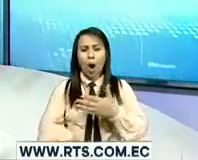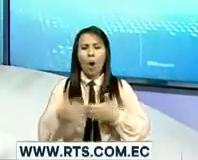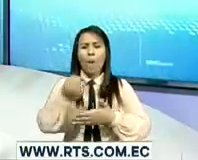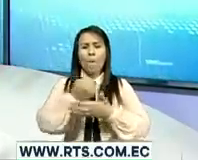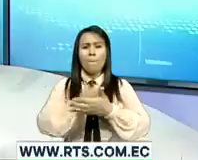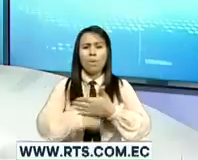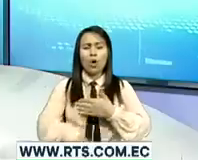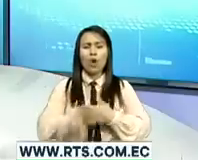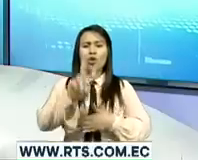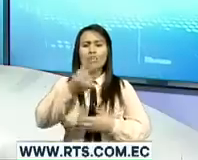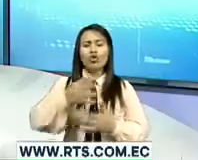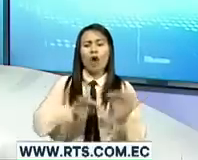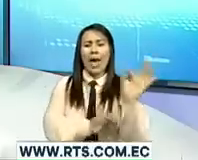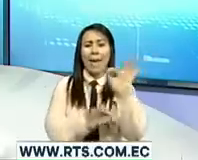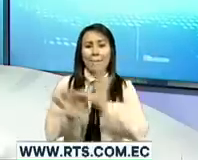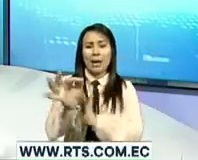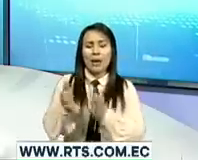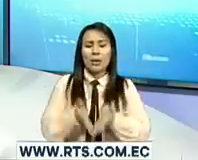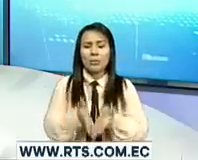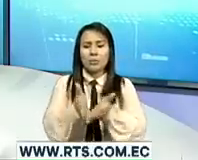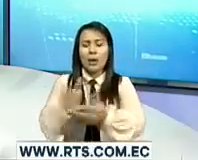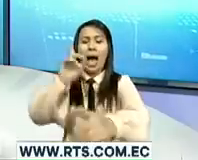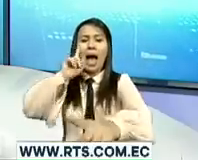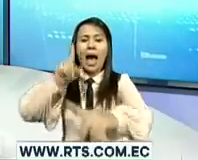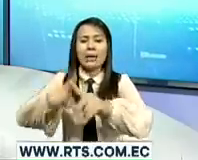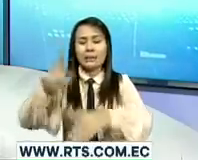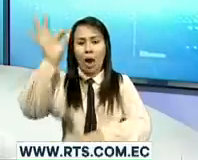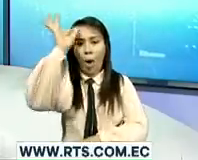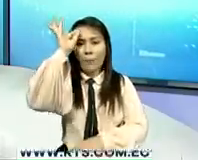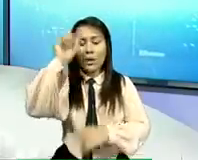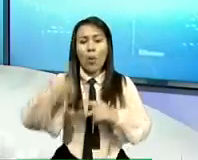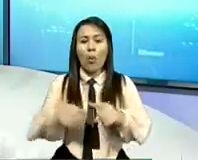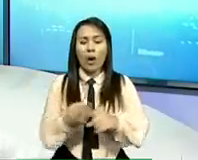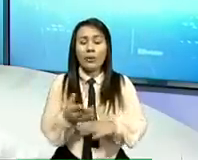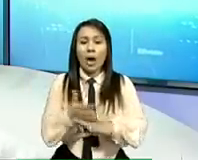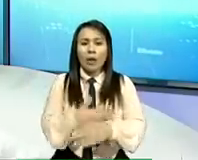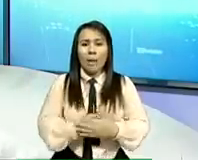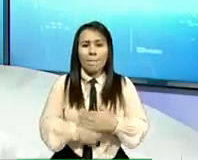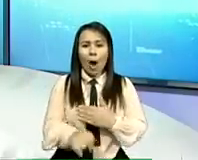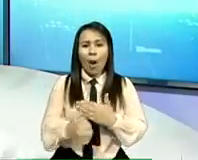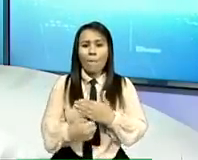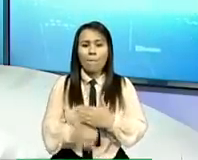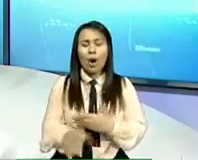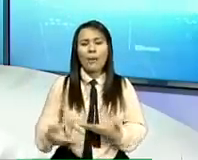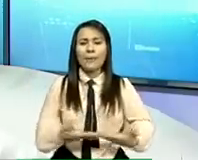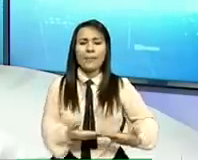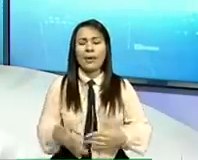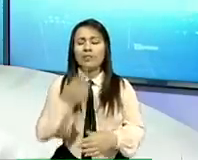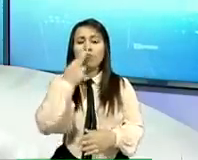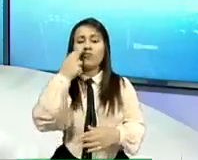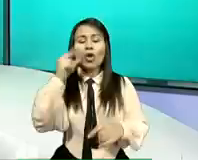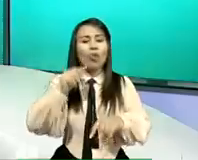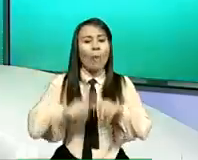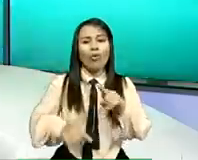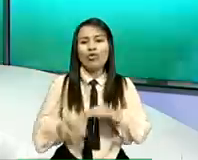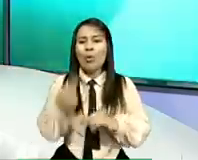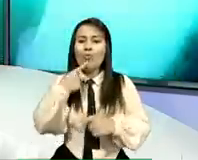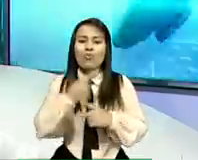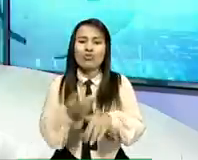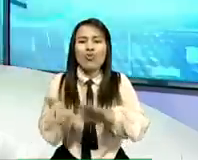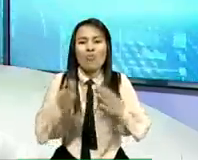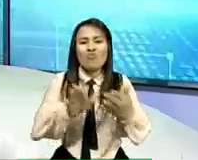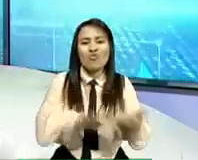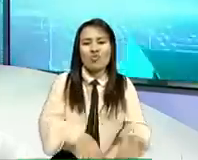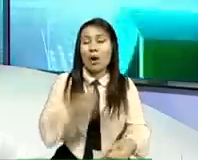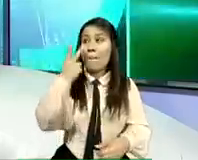en una canoa hacia una casa de salud luego de que el parto se le adelantara. El lamentable hecho ocurrió en un recinto